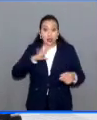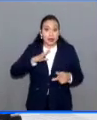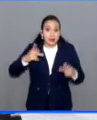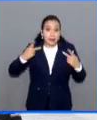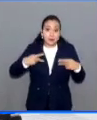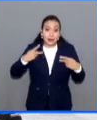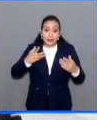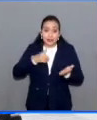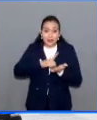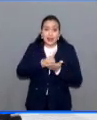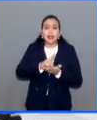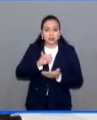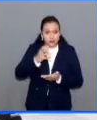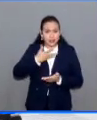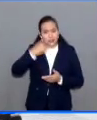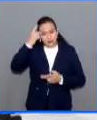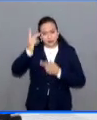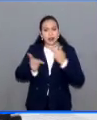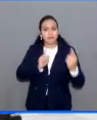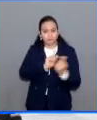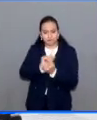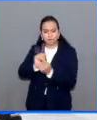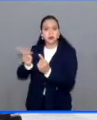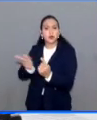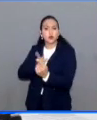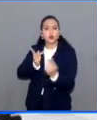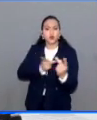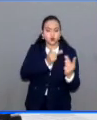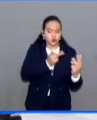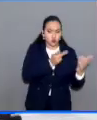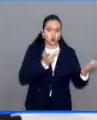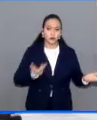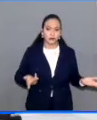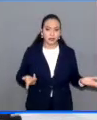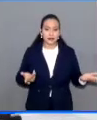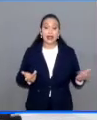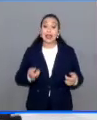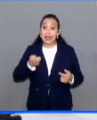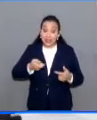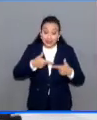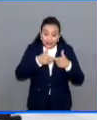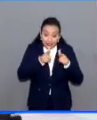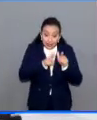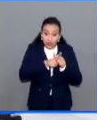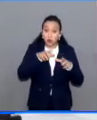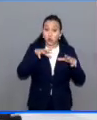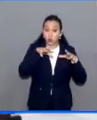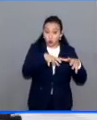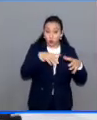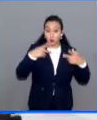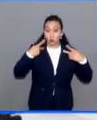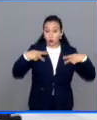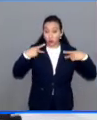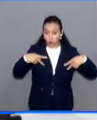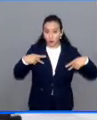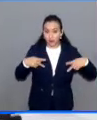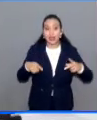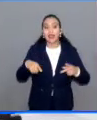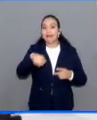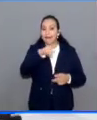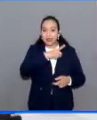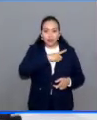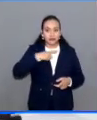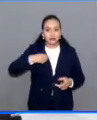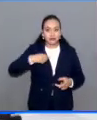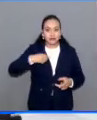consultada. Justamente es esa población vulnerable quienes deben decidir si